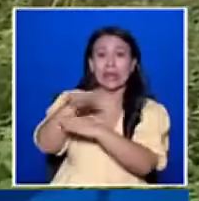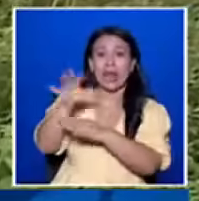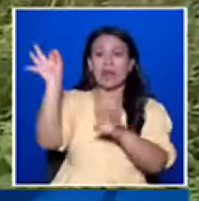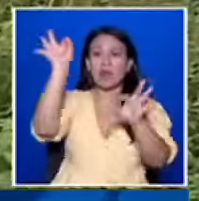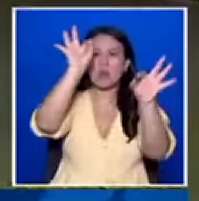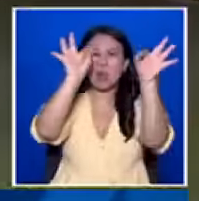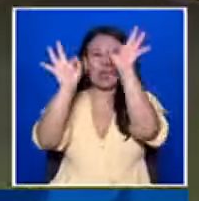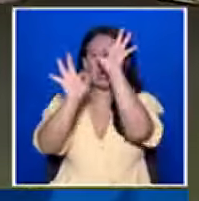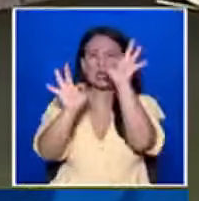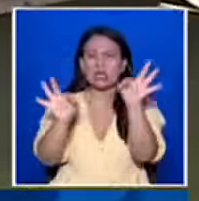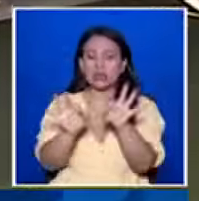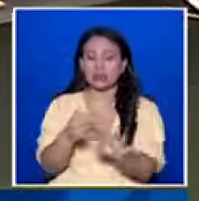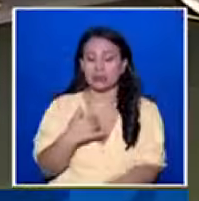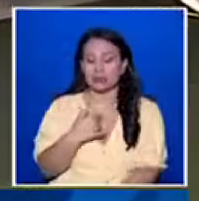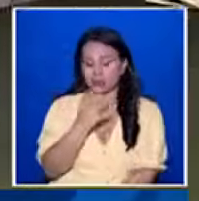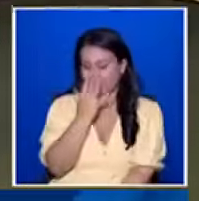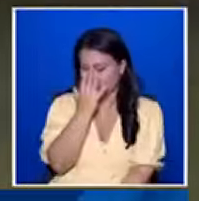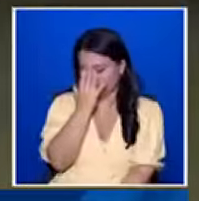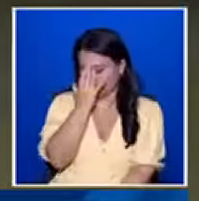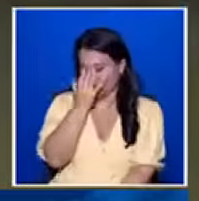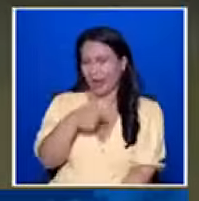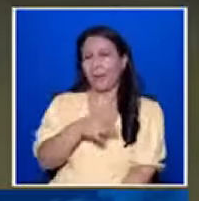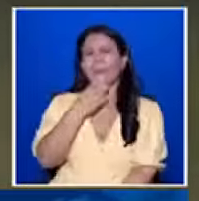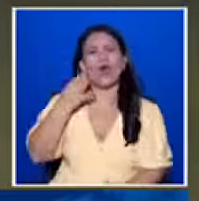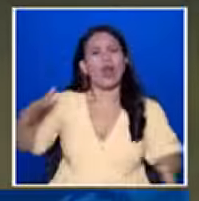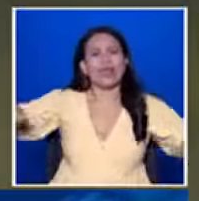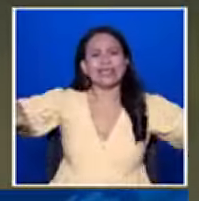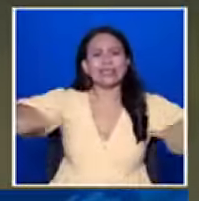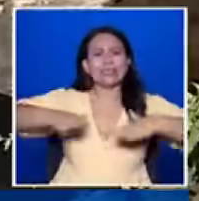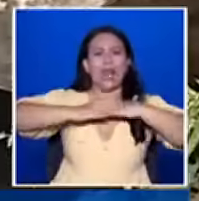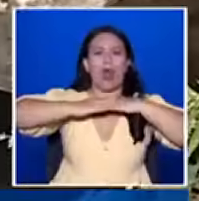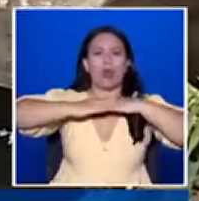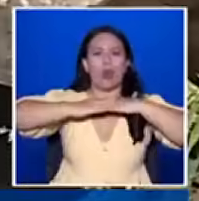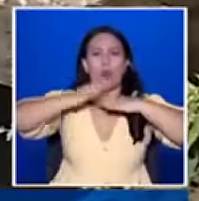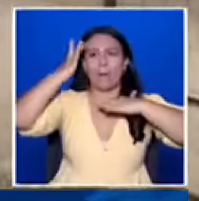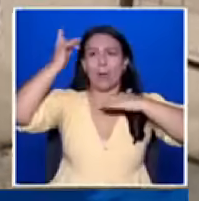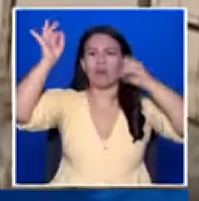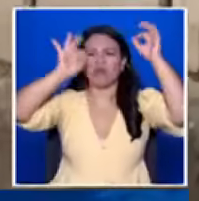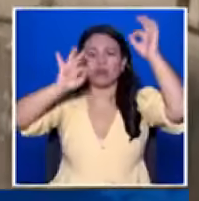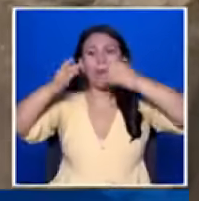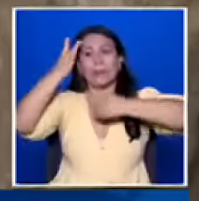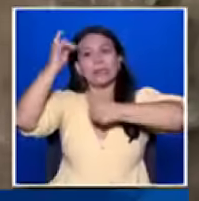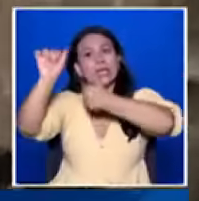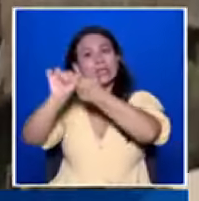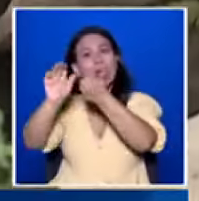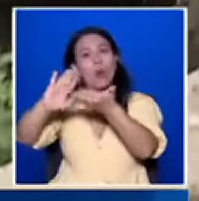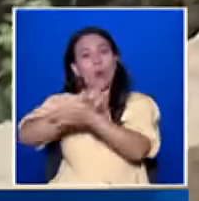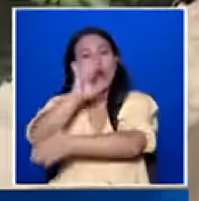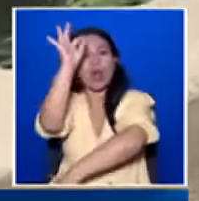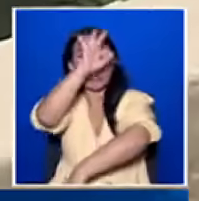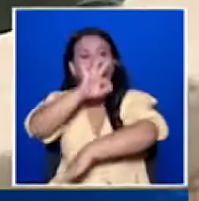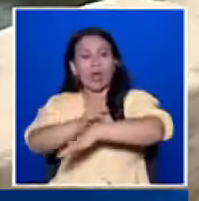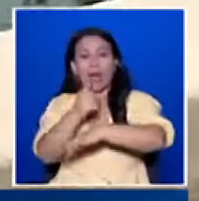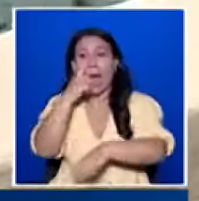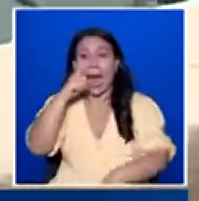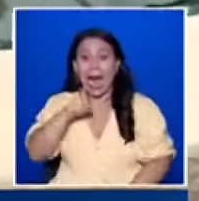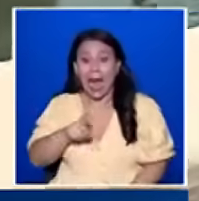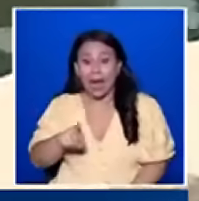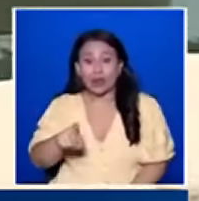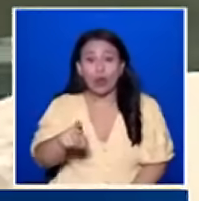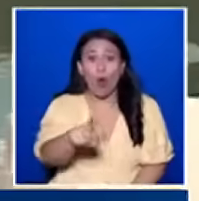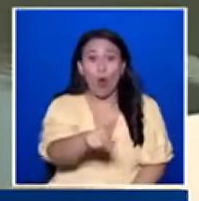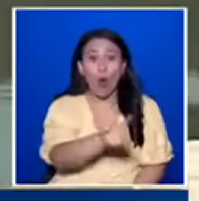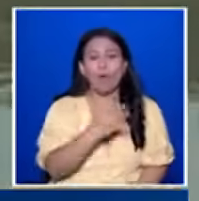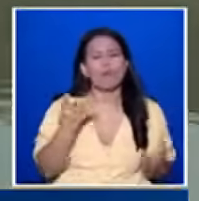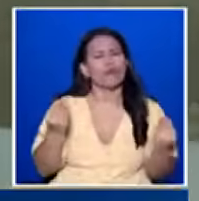llega el mosco. Claro, deben hacer un canal cerrado ya aquí, para que no haya moscos, nada. Moscos, ratas, eso es lo